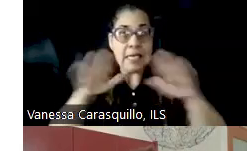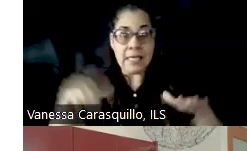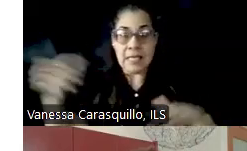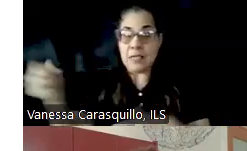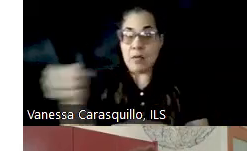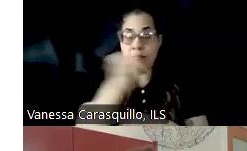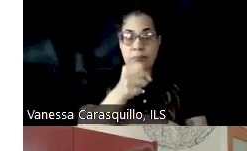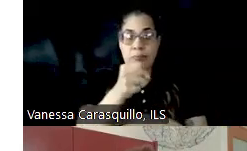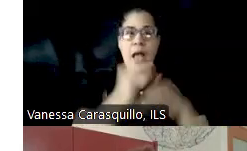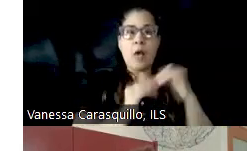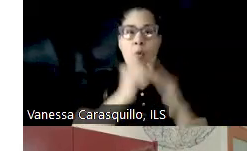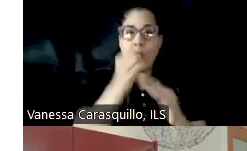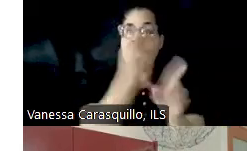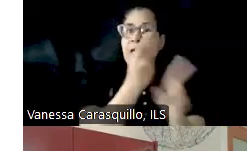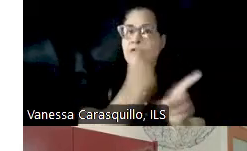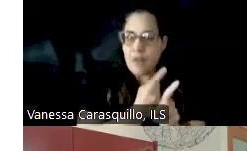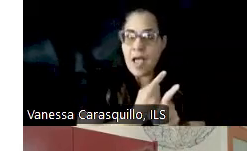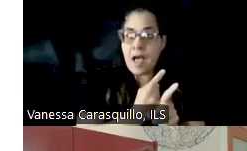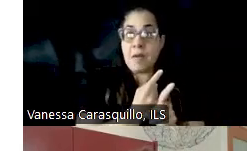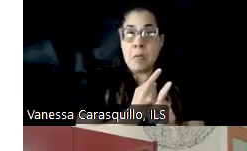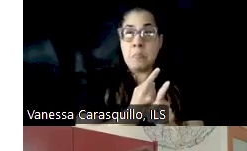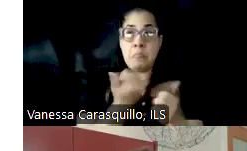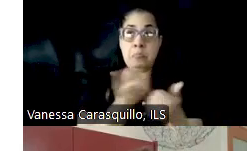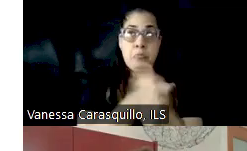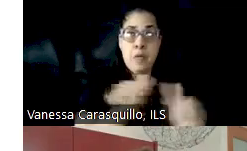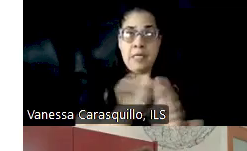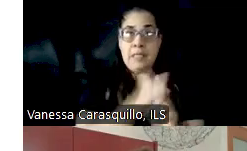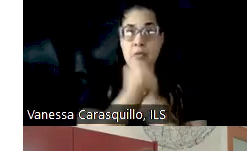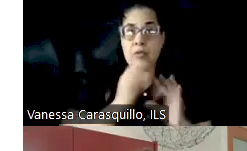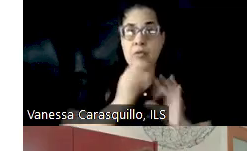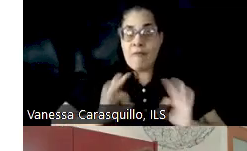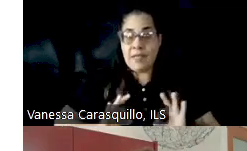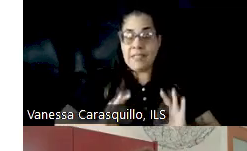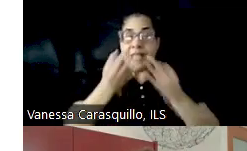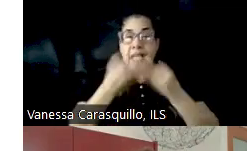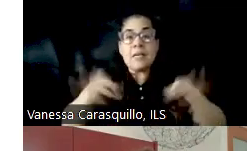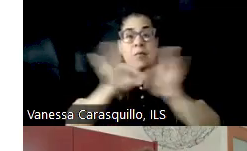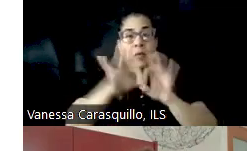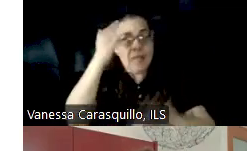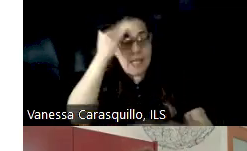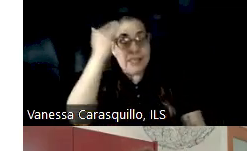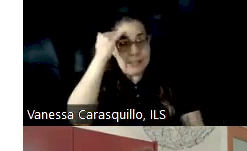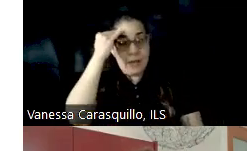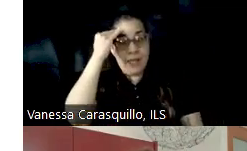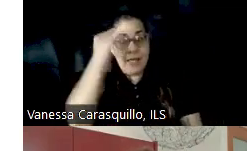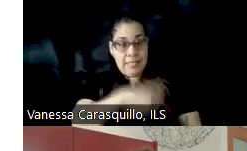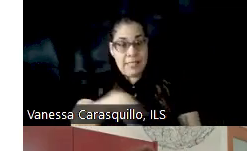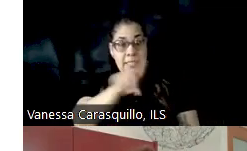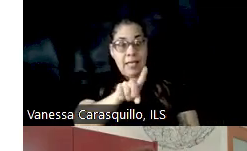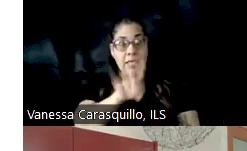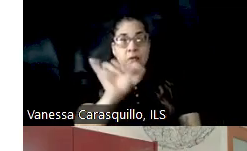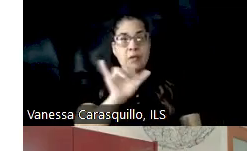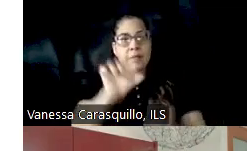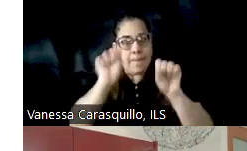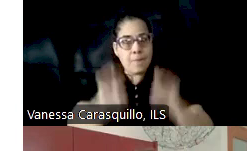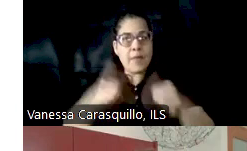situación física, es importante saber que ellos y ellas también pudieran tener